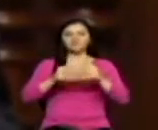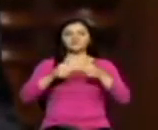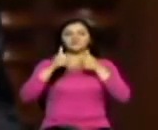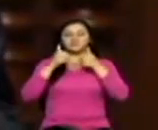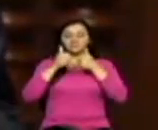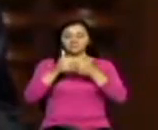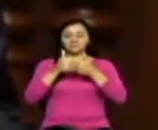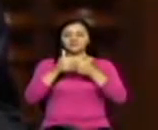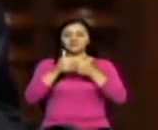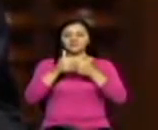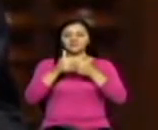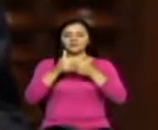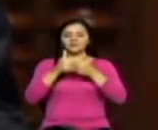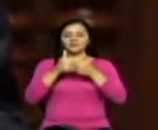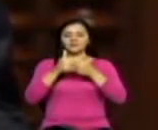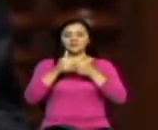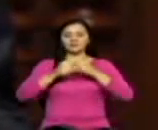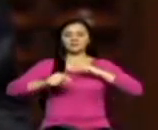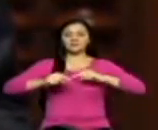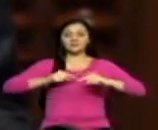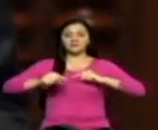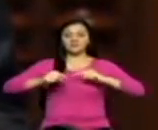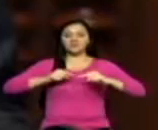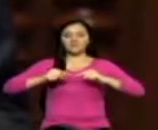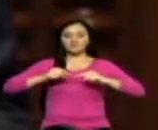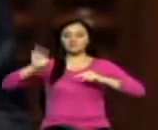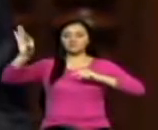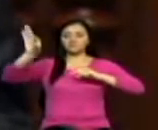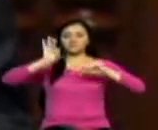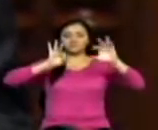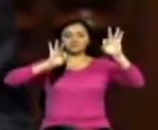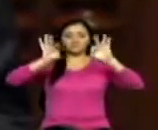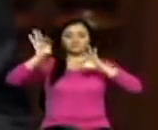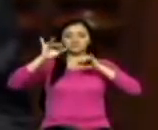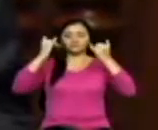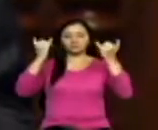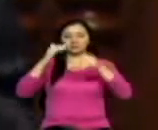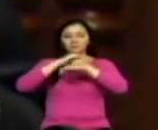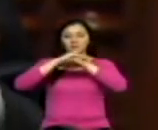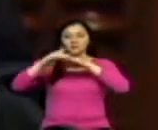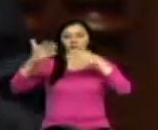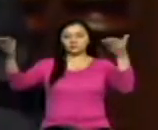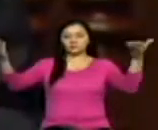excelentísimos jefes de Estado que nos acompañan hoy,